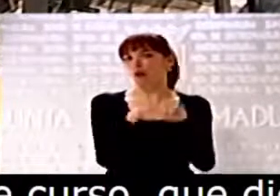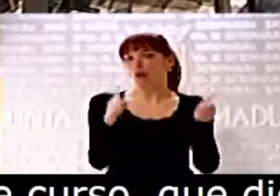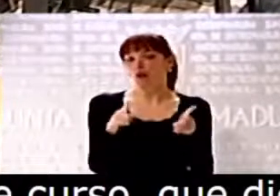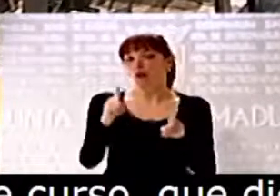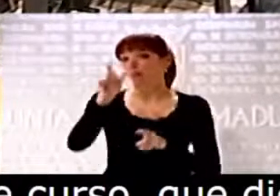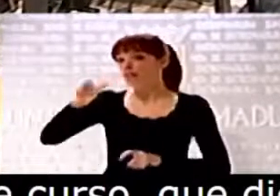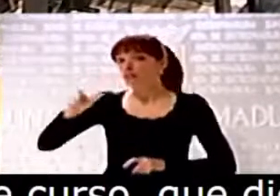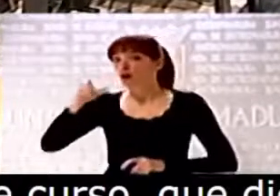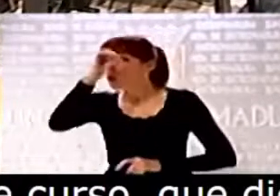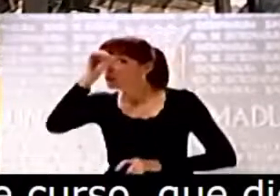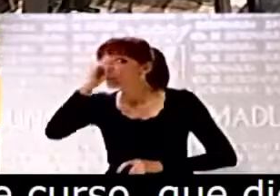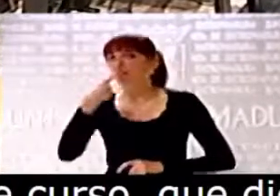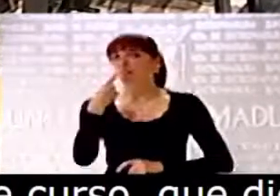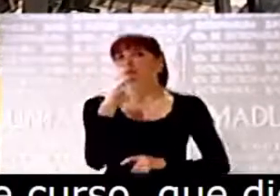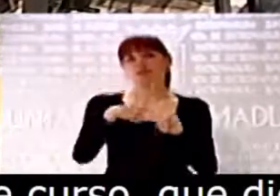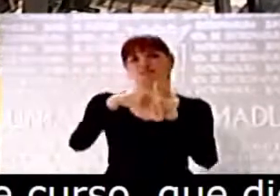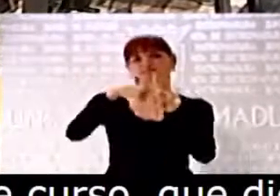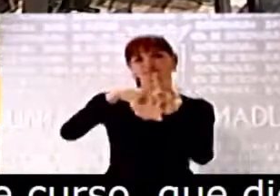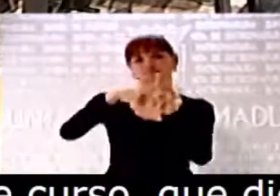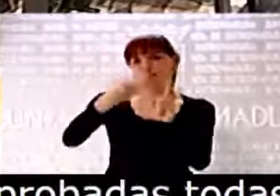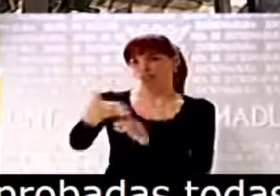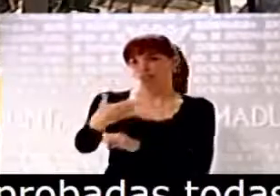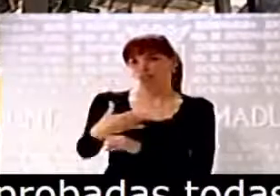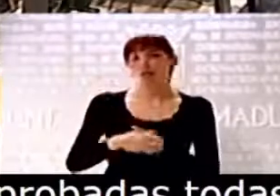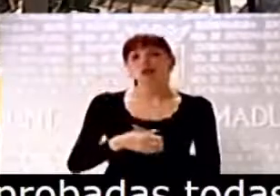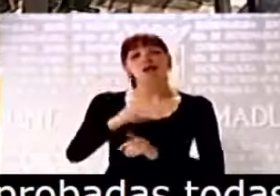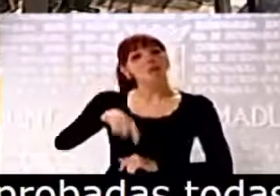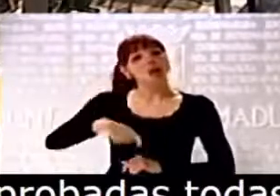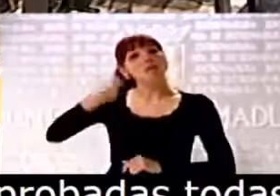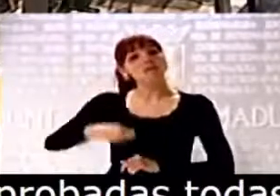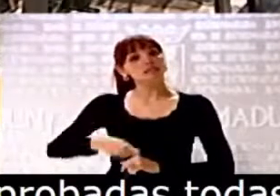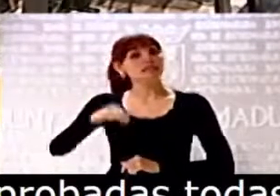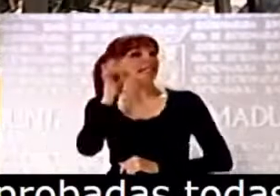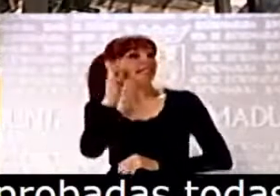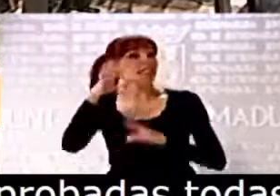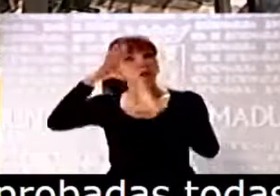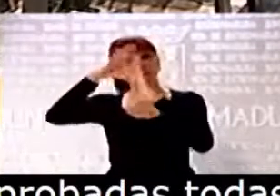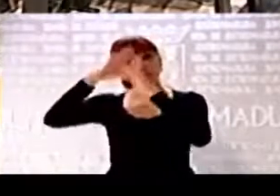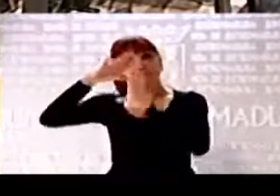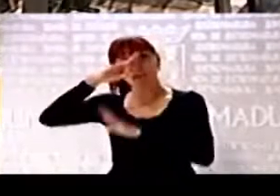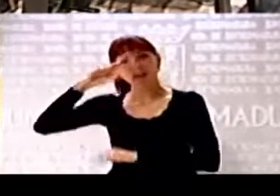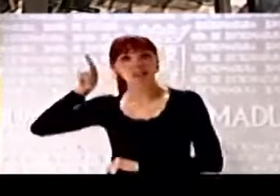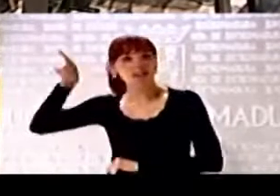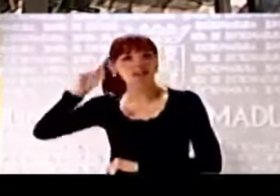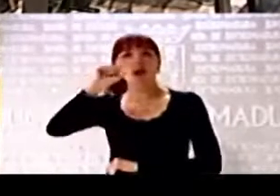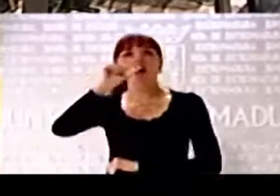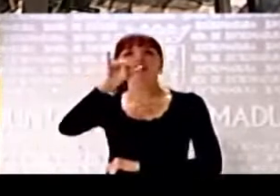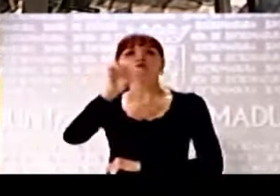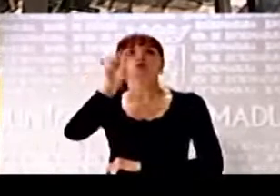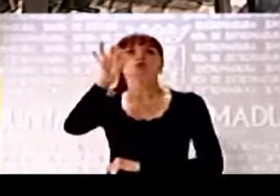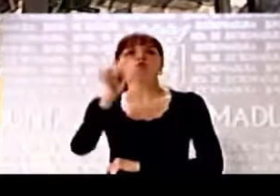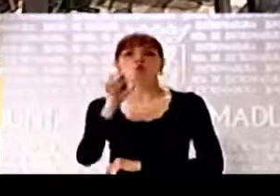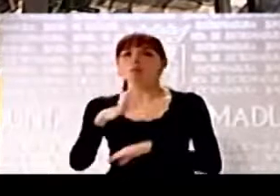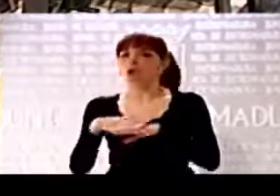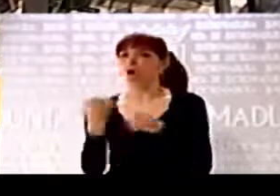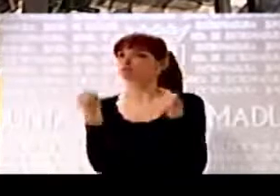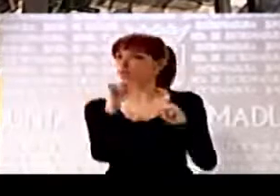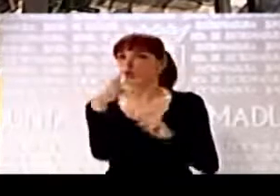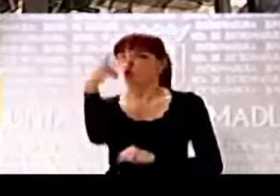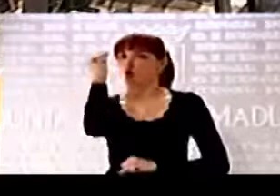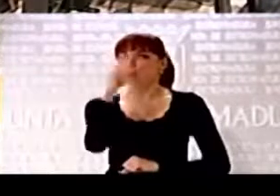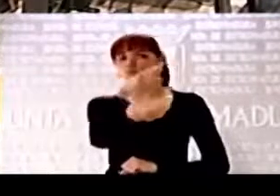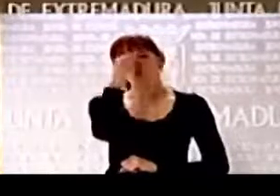de segunda. Y, bueno, la presidenta de Madrid, Díaz Ayuso, ha dicho que va a hacer todo lo posible porque Madrid no se lleve a cabo. ¿Qué le